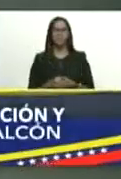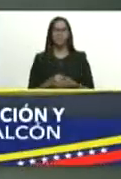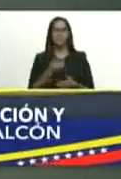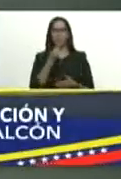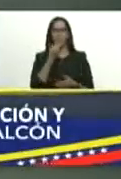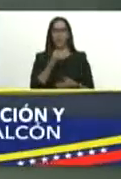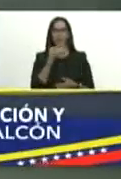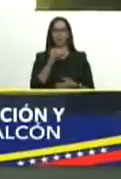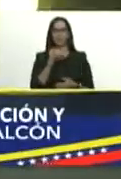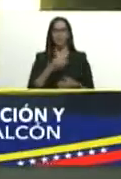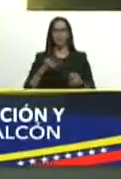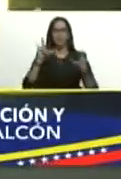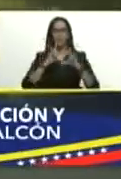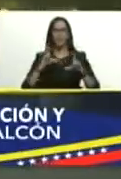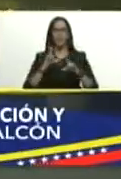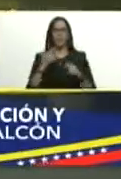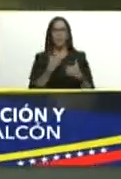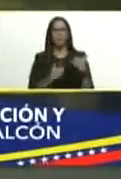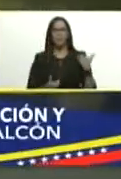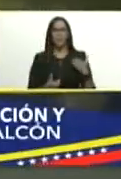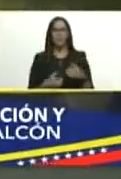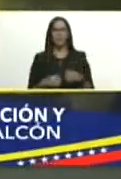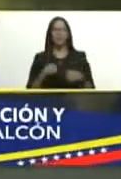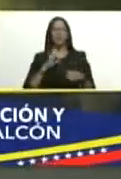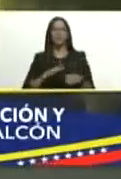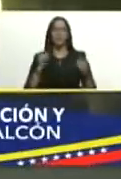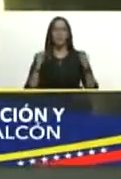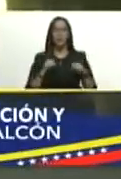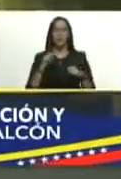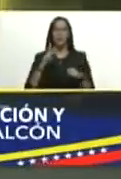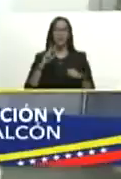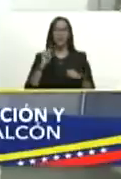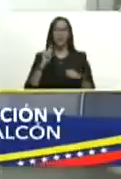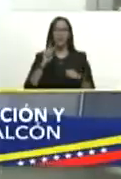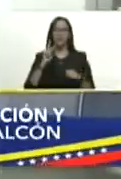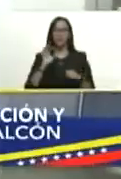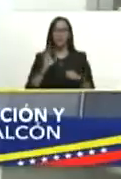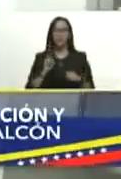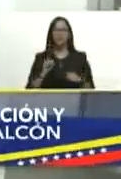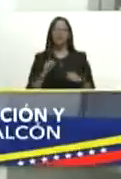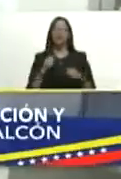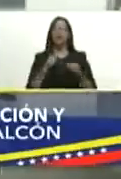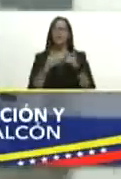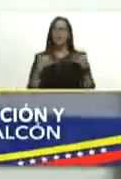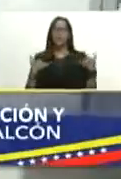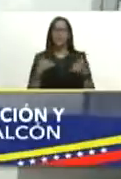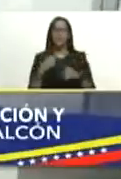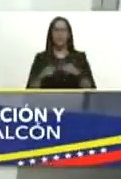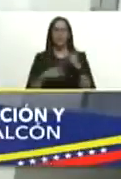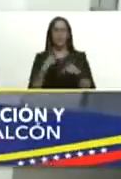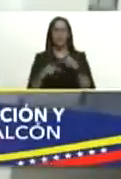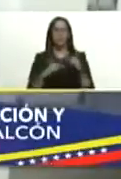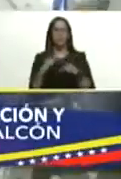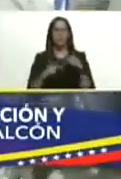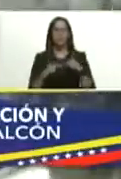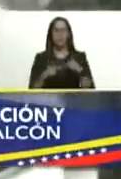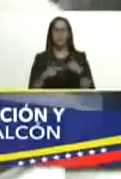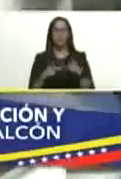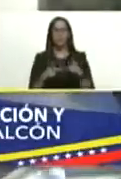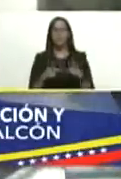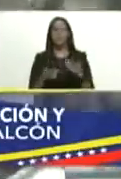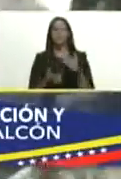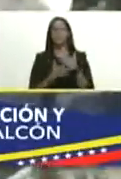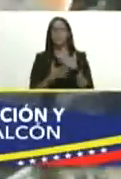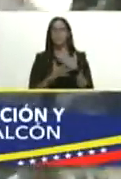querido presidente, compatriota. Estamos aquí en Vietven en una línea de producción automatizada. En esta línea